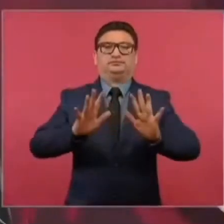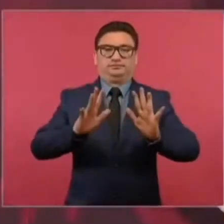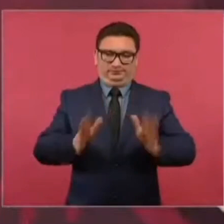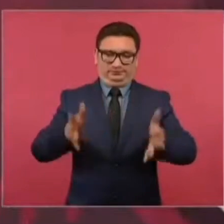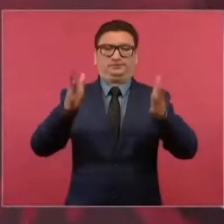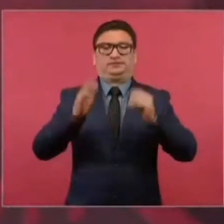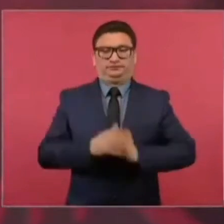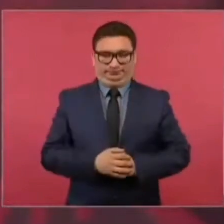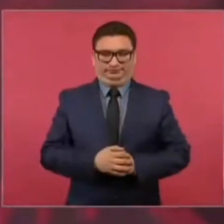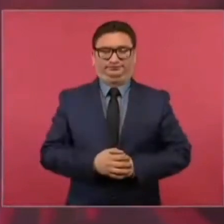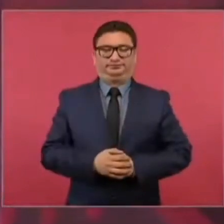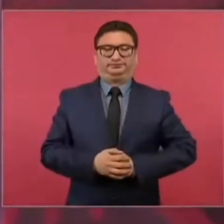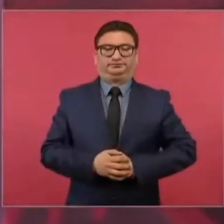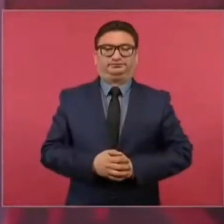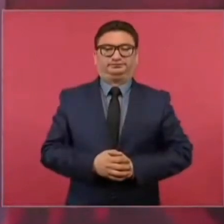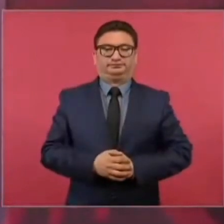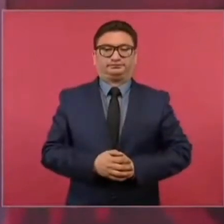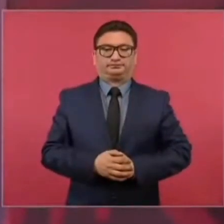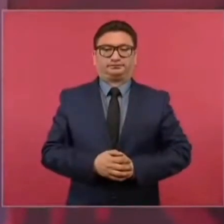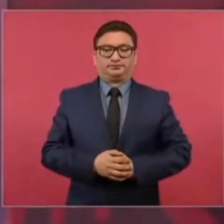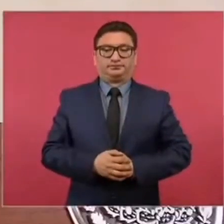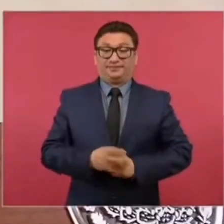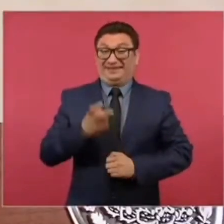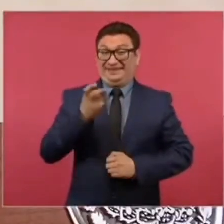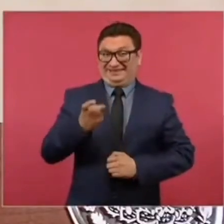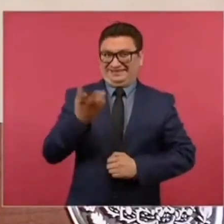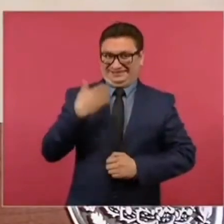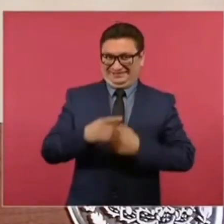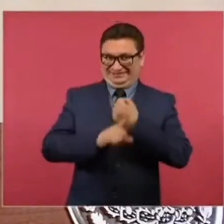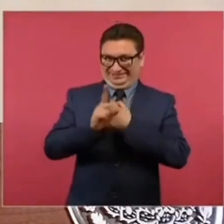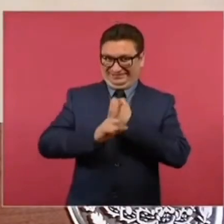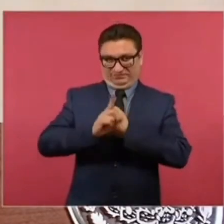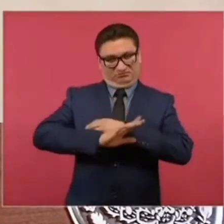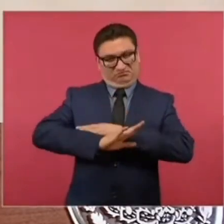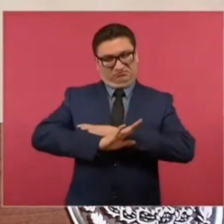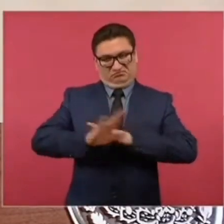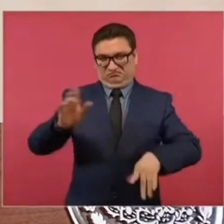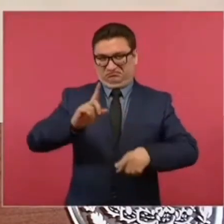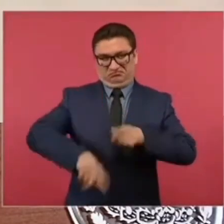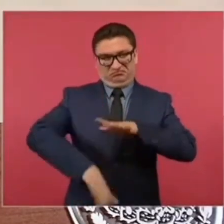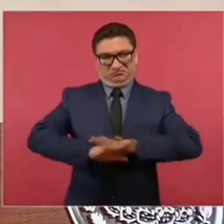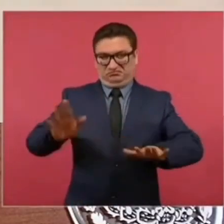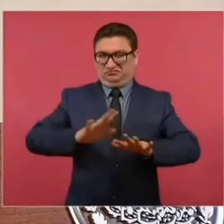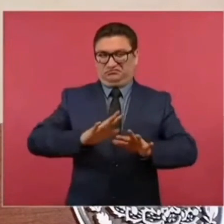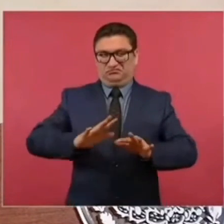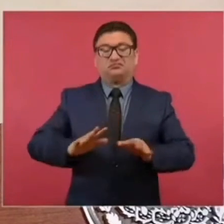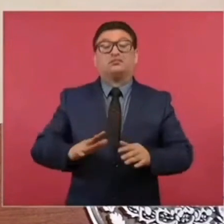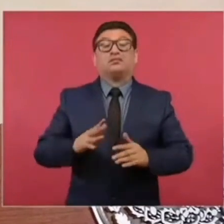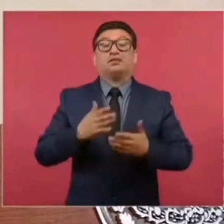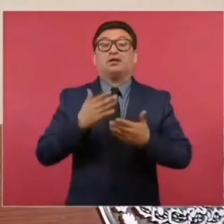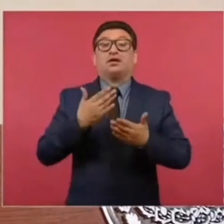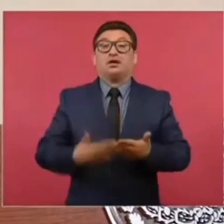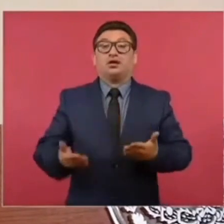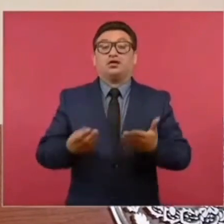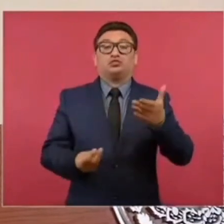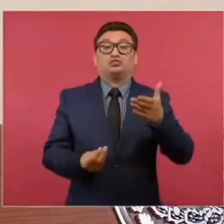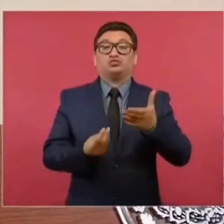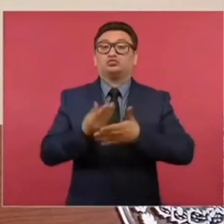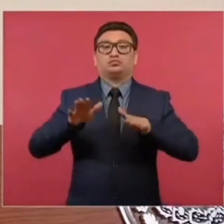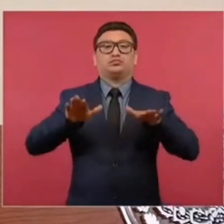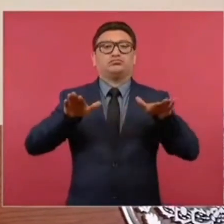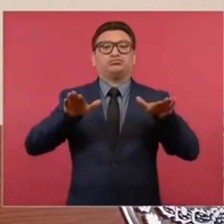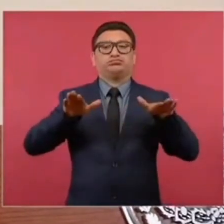se superó ese problema. Y ya tenemos el nuevo aeropuerto,